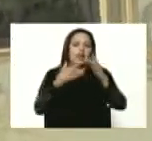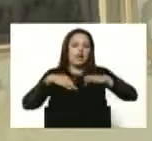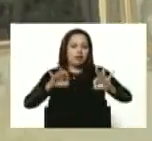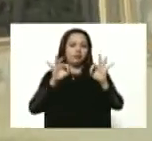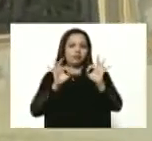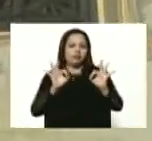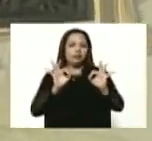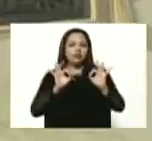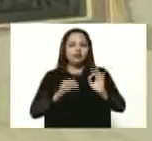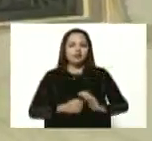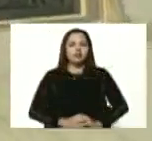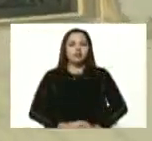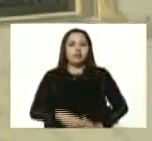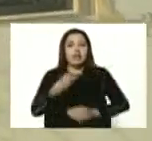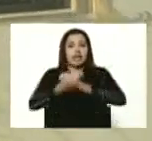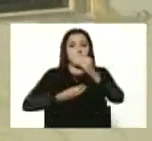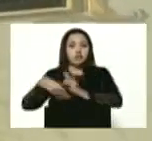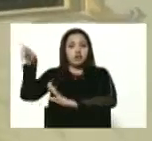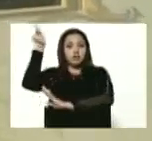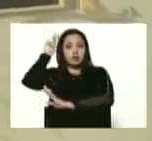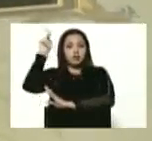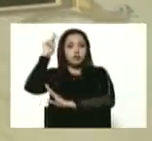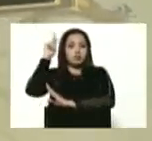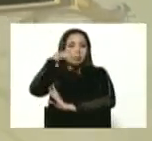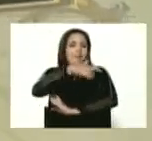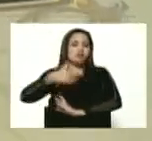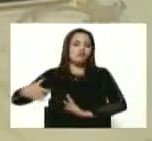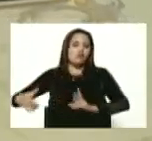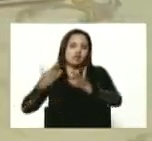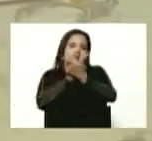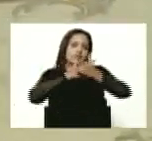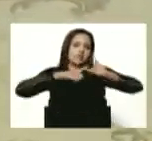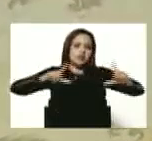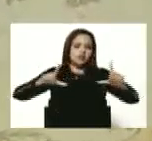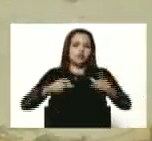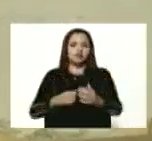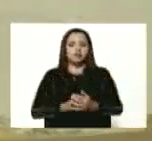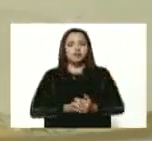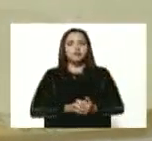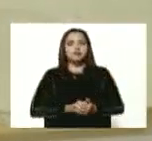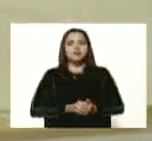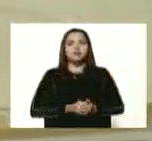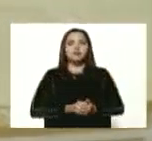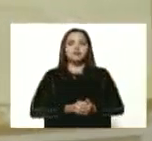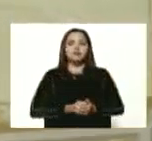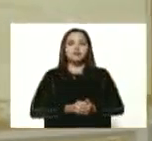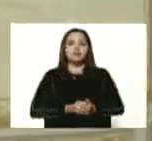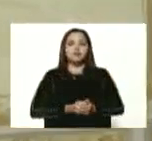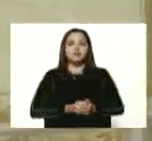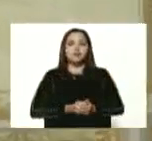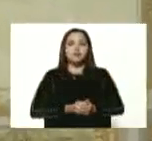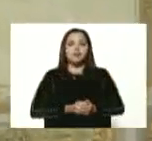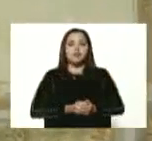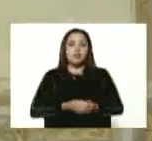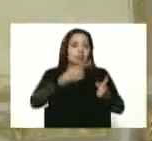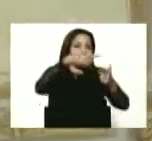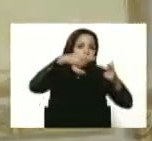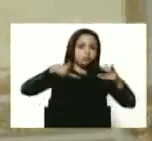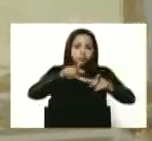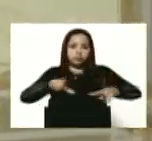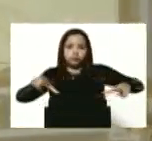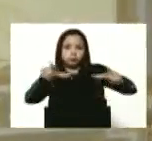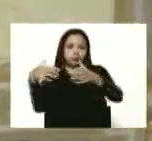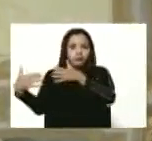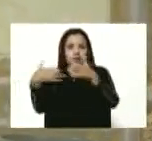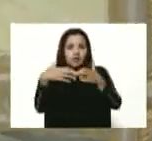Especialmente dedicado al Perú, a los libertadores y libertadoras de Junín, de Ayacucho